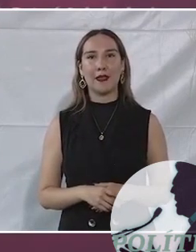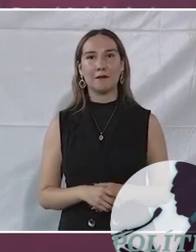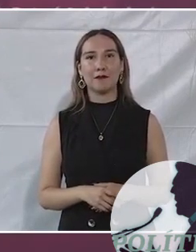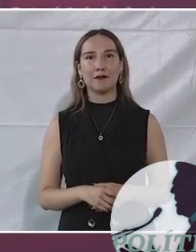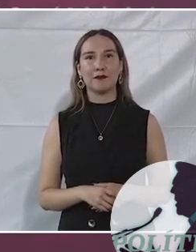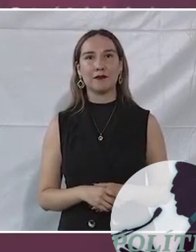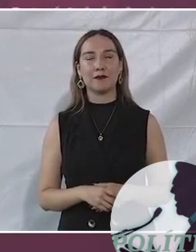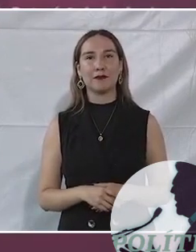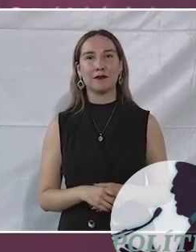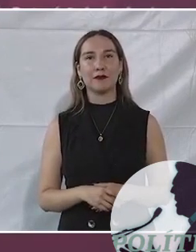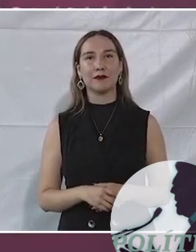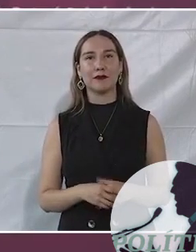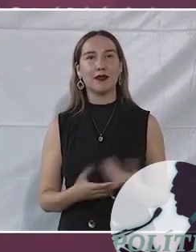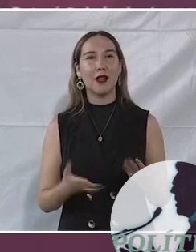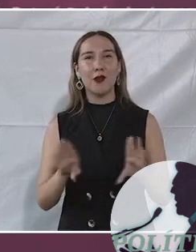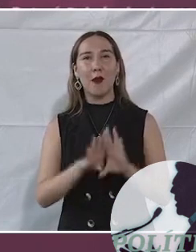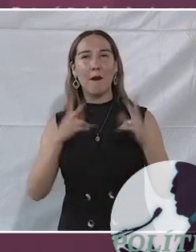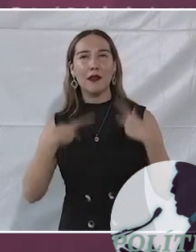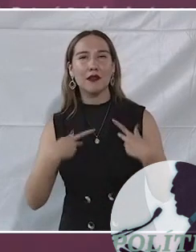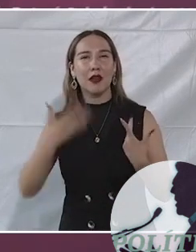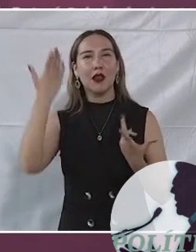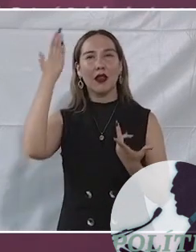borregos, chivos,